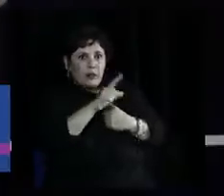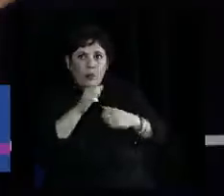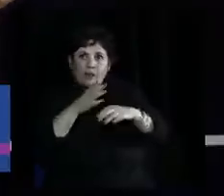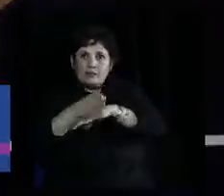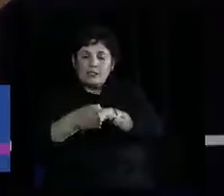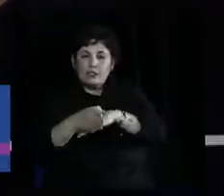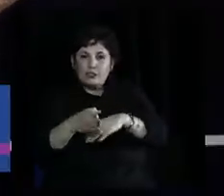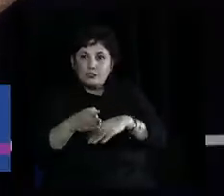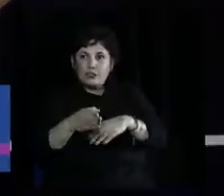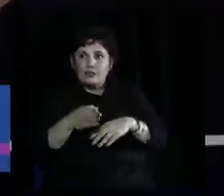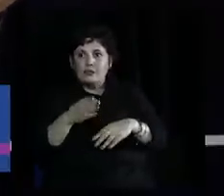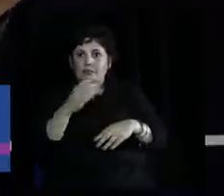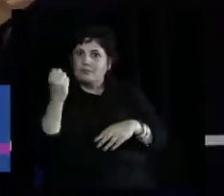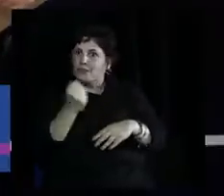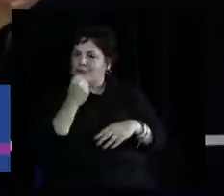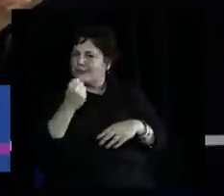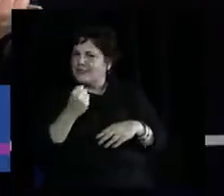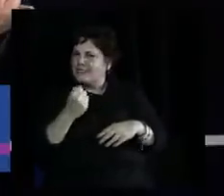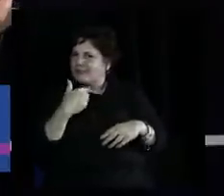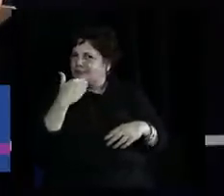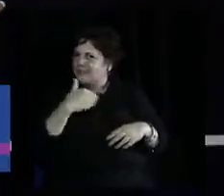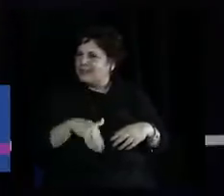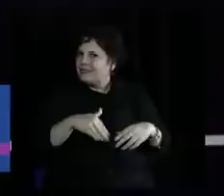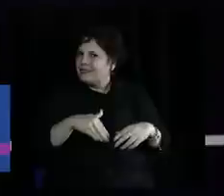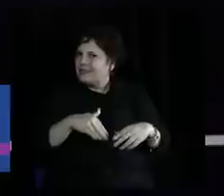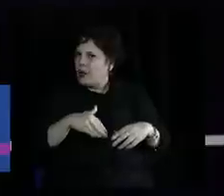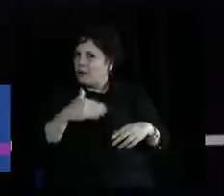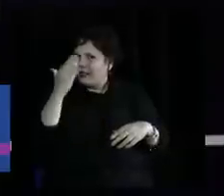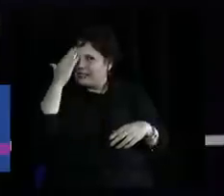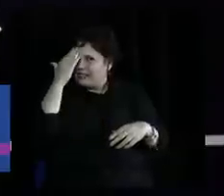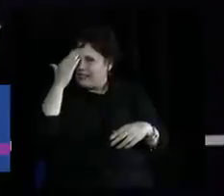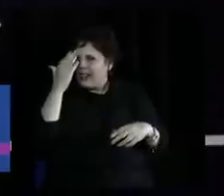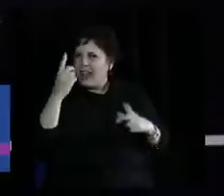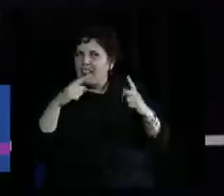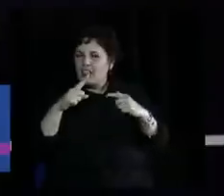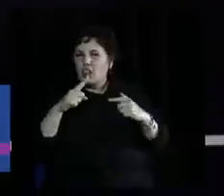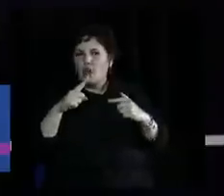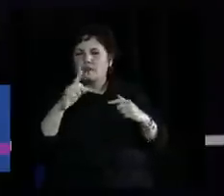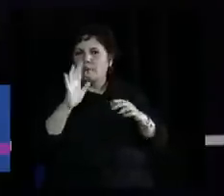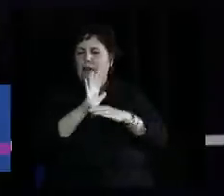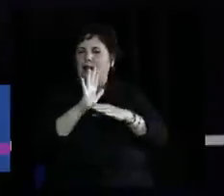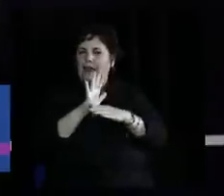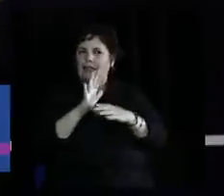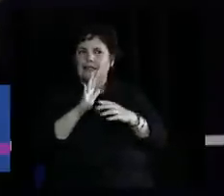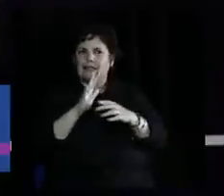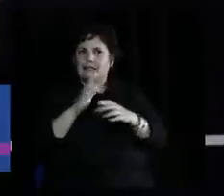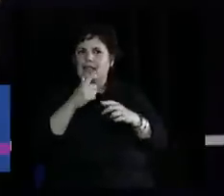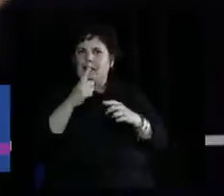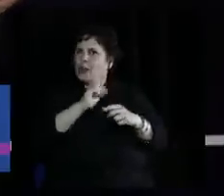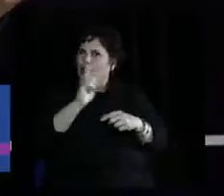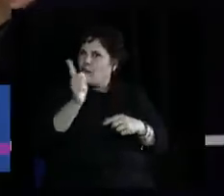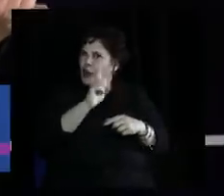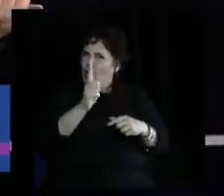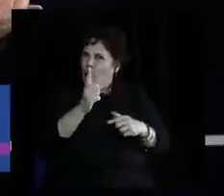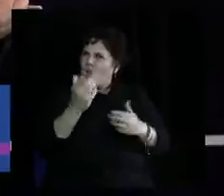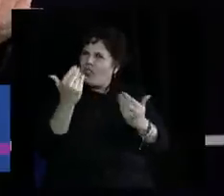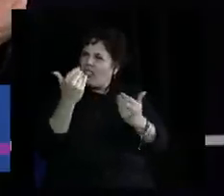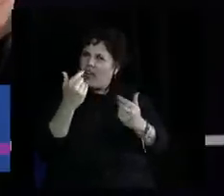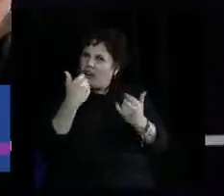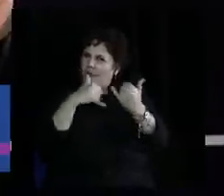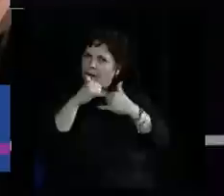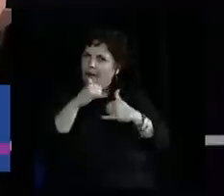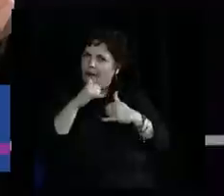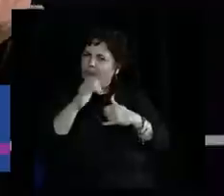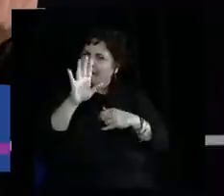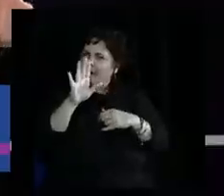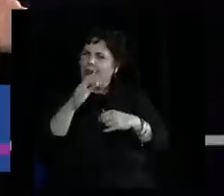información que es importante para entender y para saber. Entonces está atentando, a través de este rechazo al acceso, contra